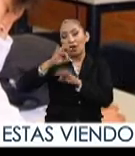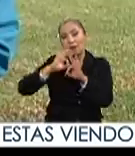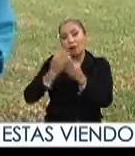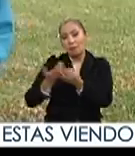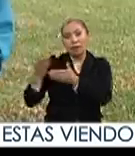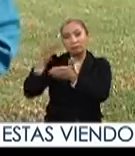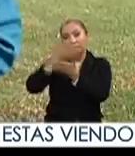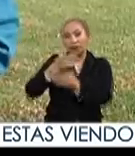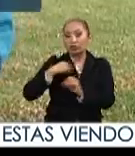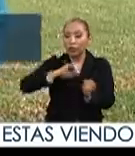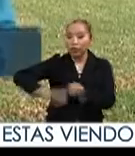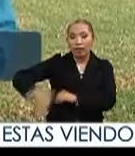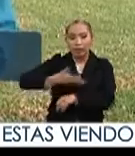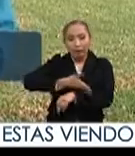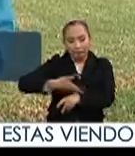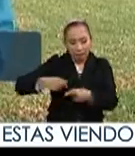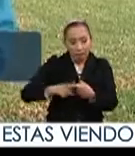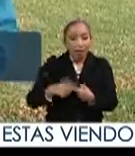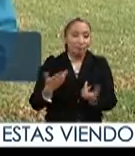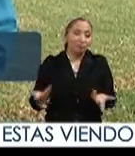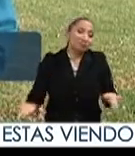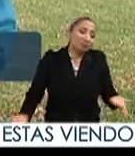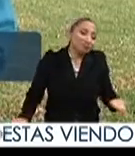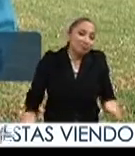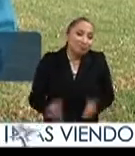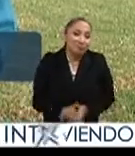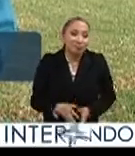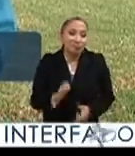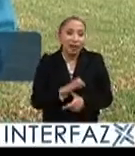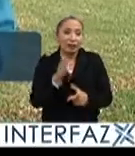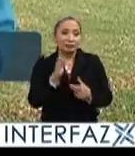modalidad. Dejé mi familia, entonces